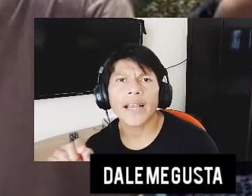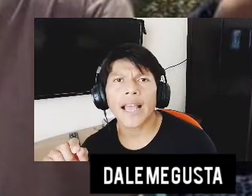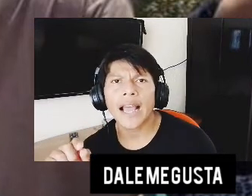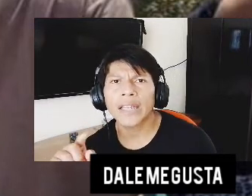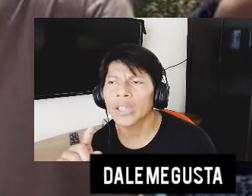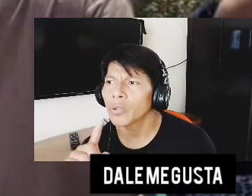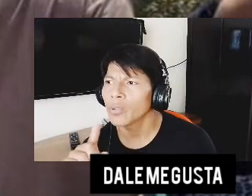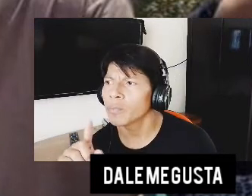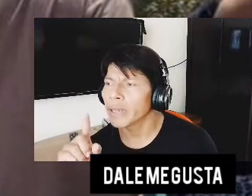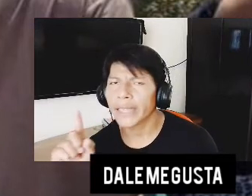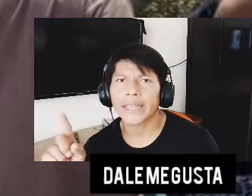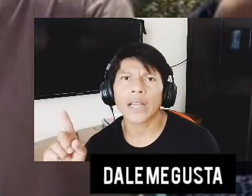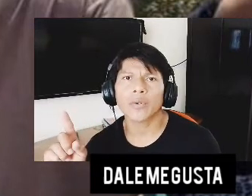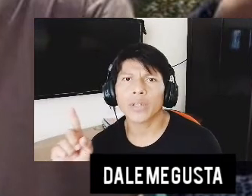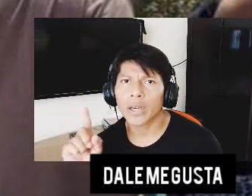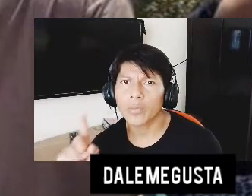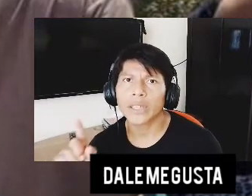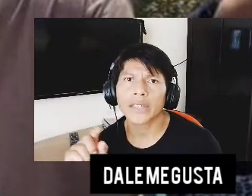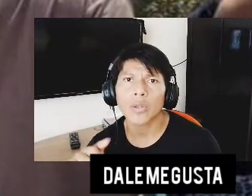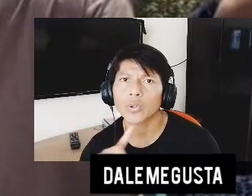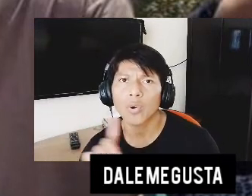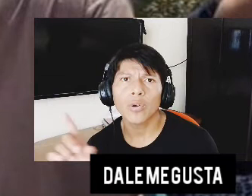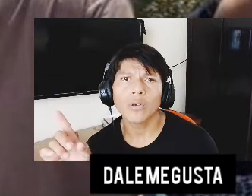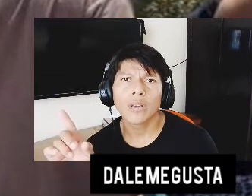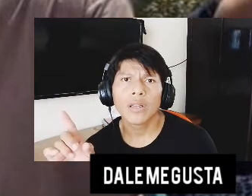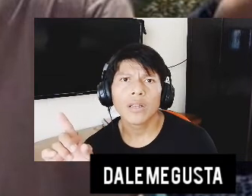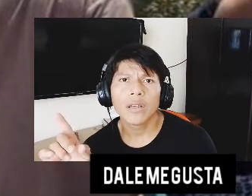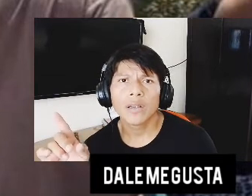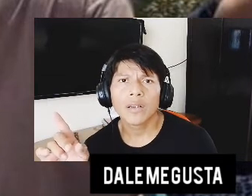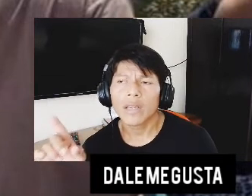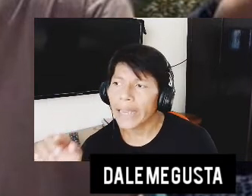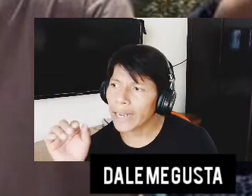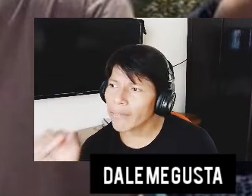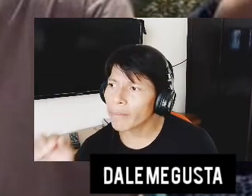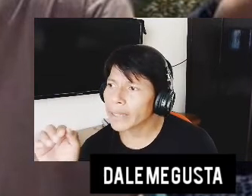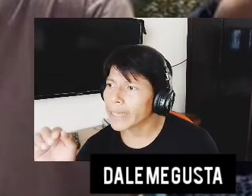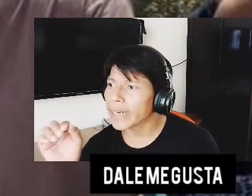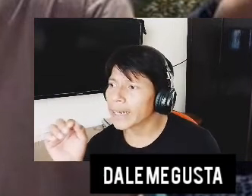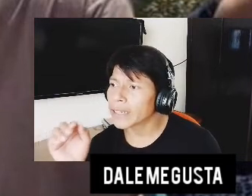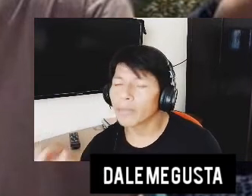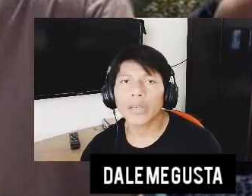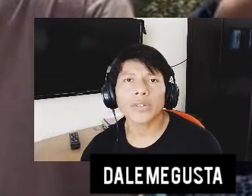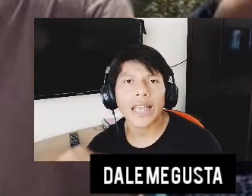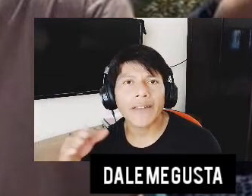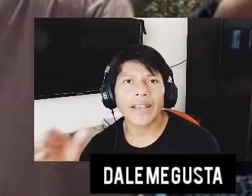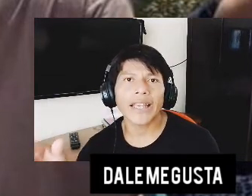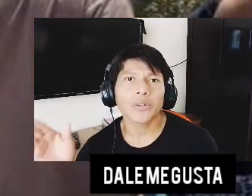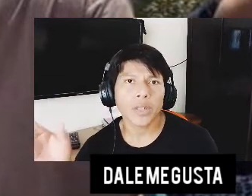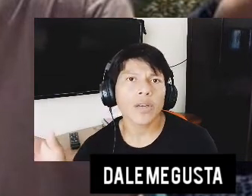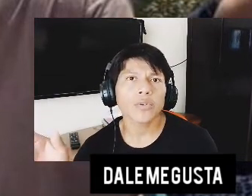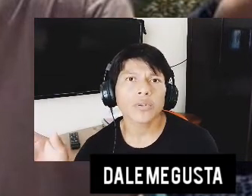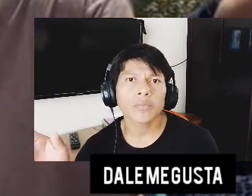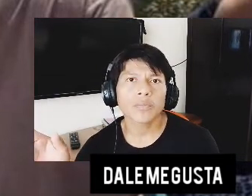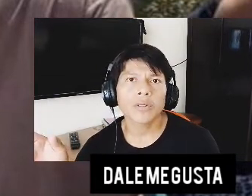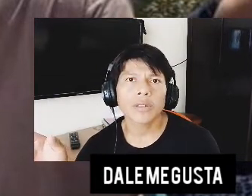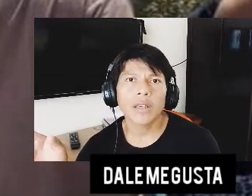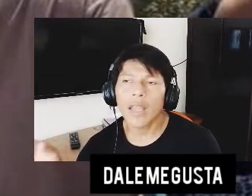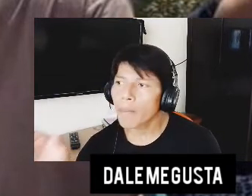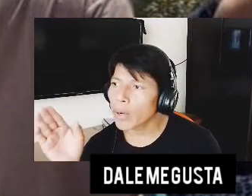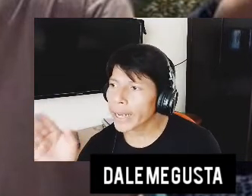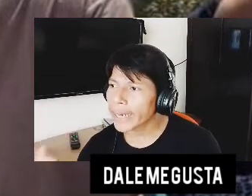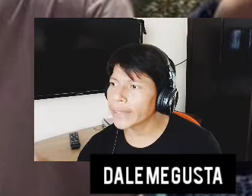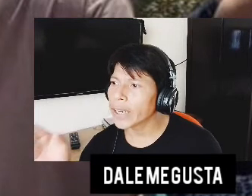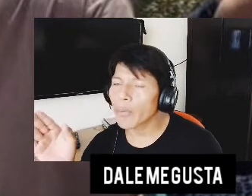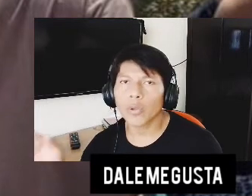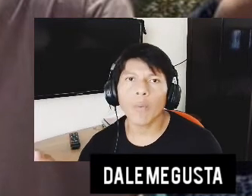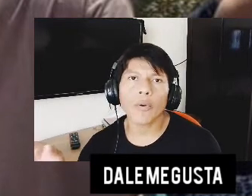va a dejar a ningún mexicano de algún estado solo. Él va a meter las manos, él va a ir a ayudarlos.